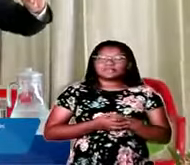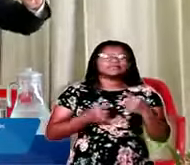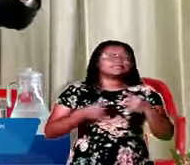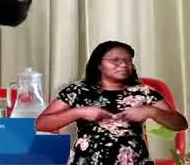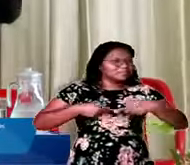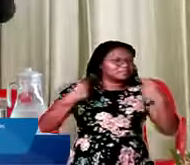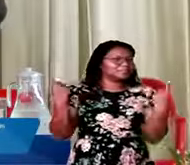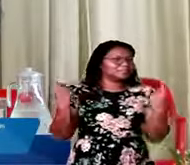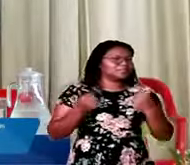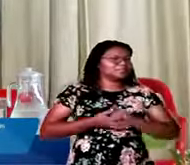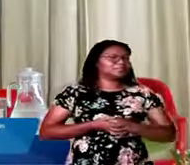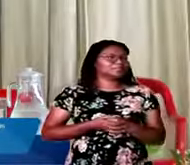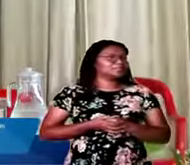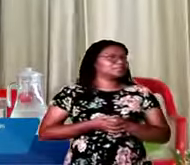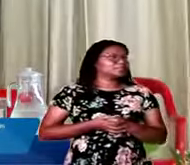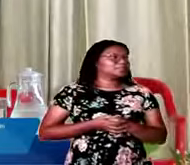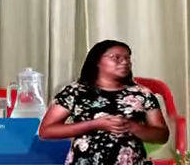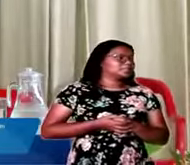enemigos.